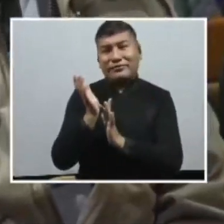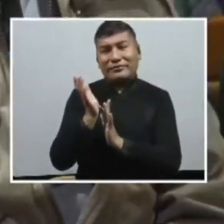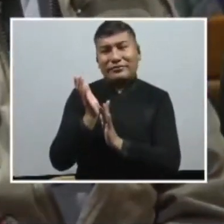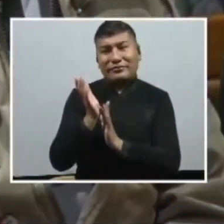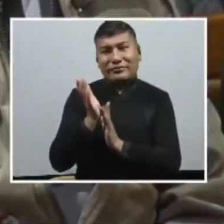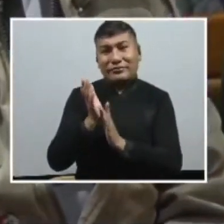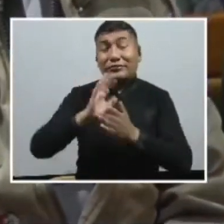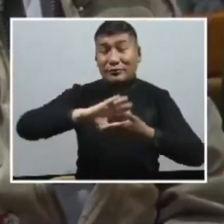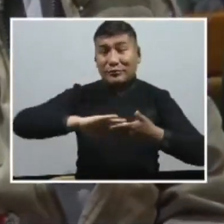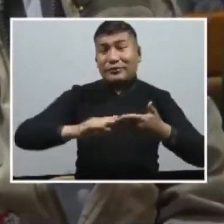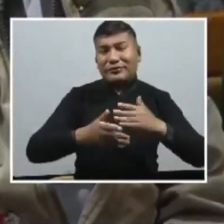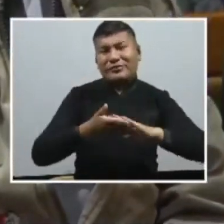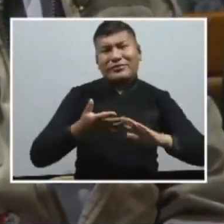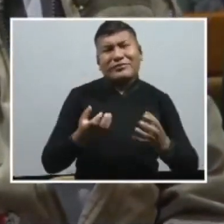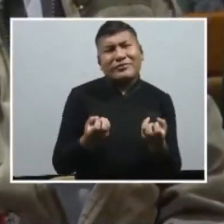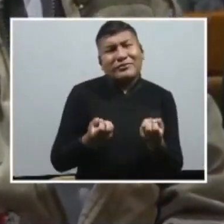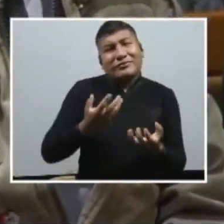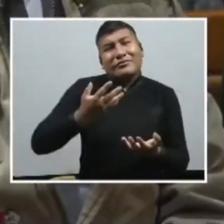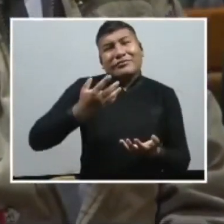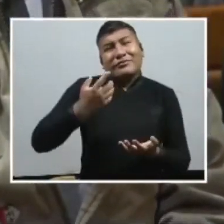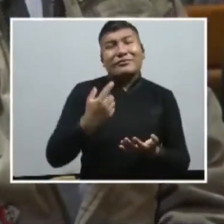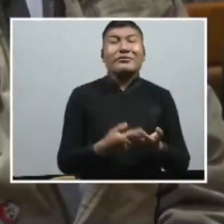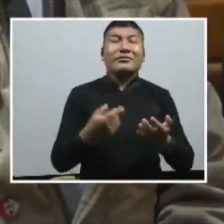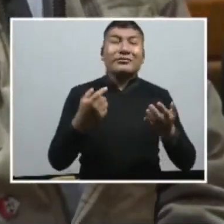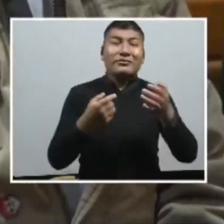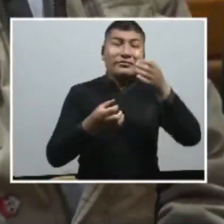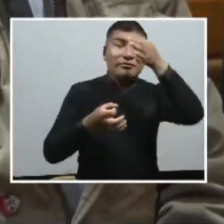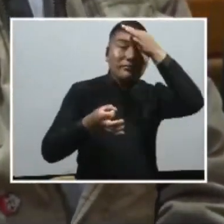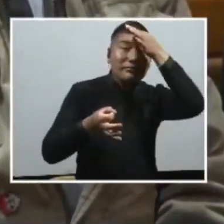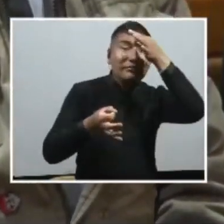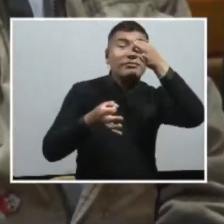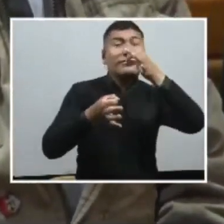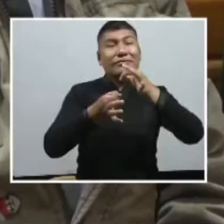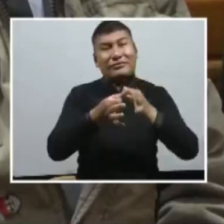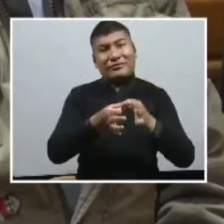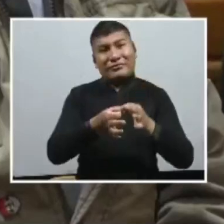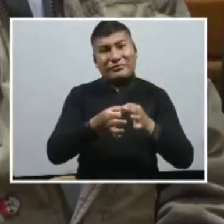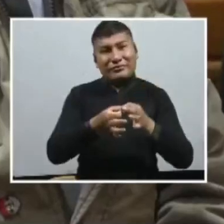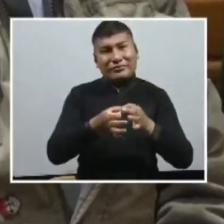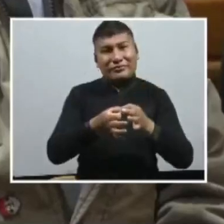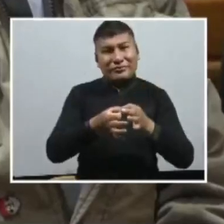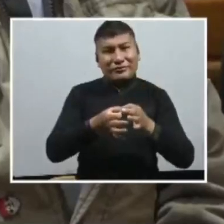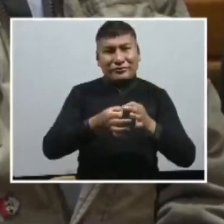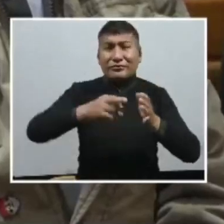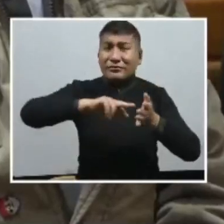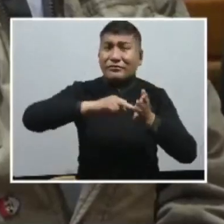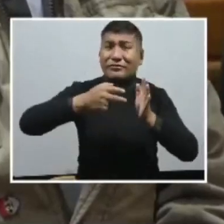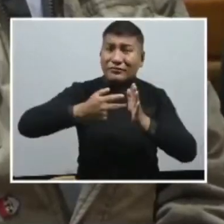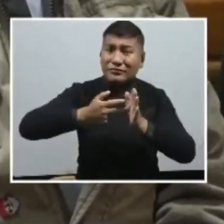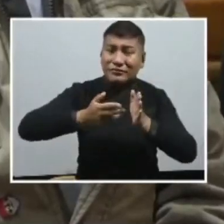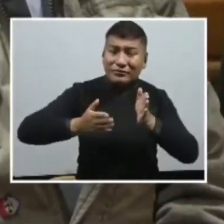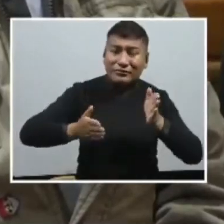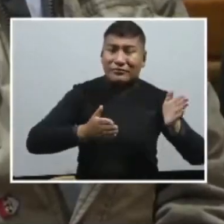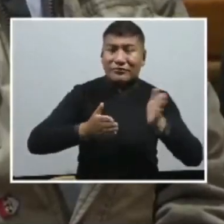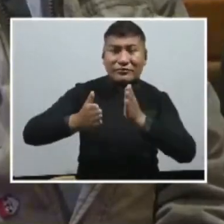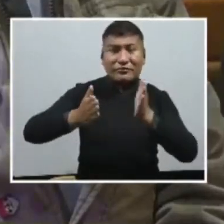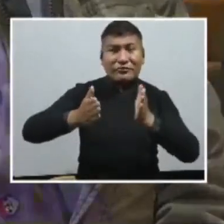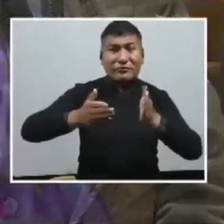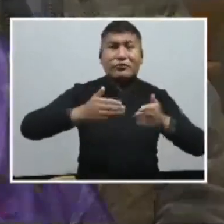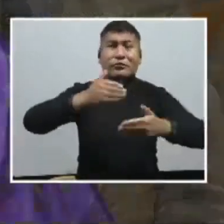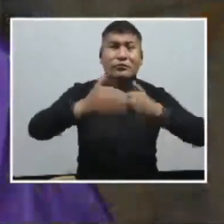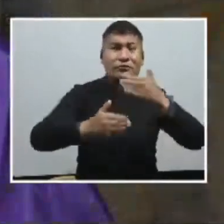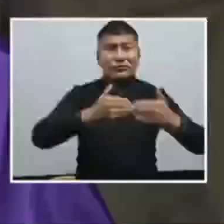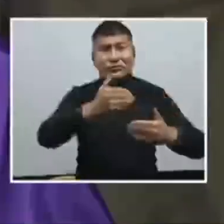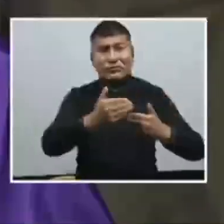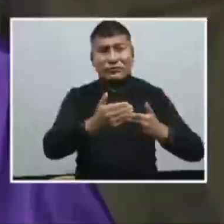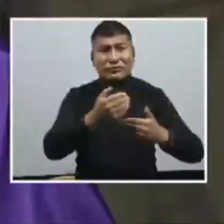Hemos comentado varias veces que la fe, queridos amigos, es un camino, un proceso. Me gusta hablar